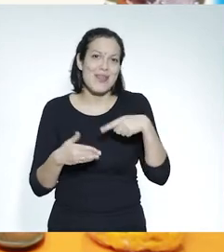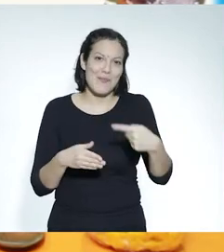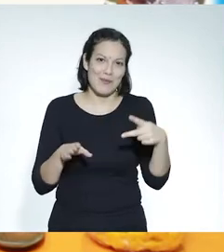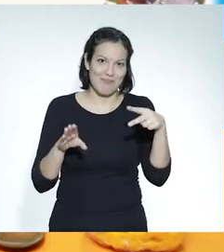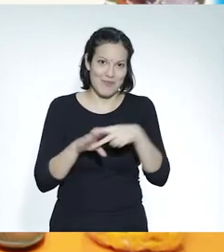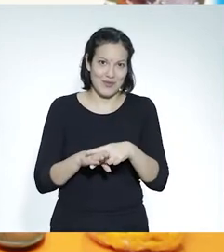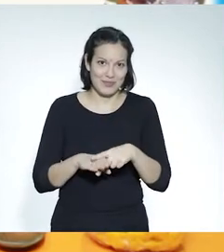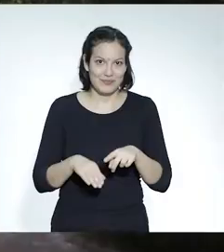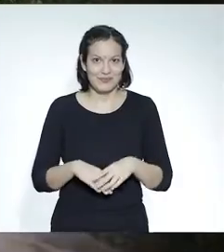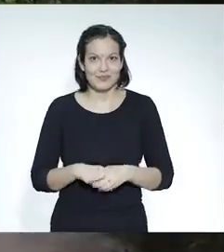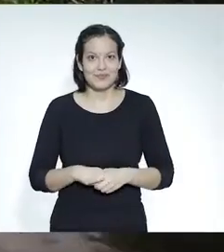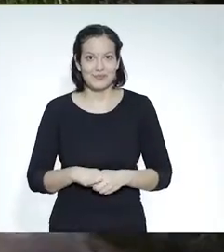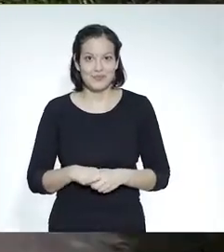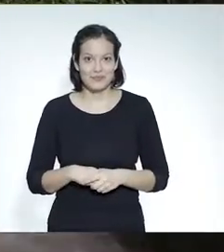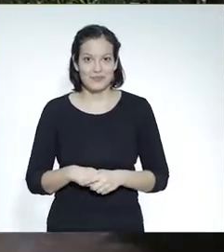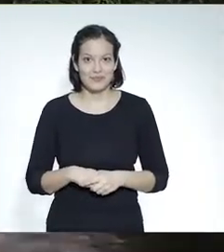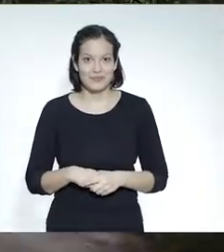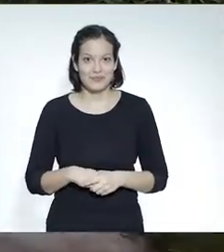irnos a una pausa.